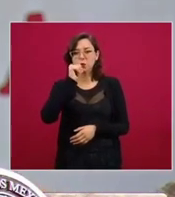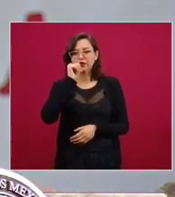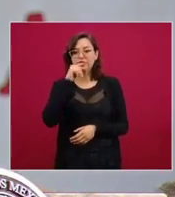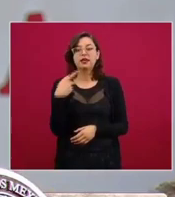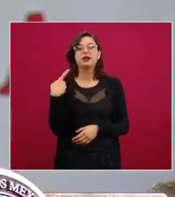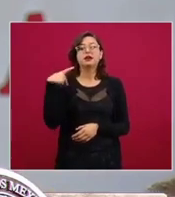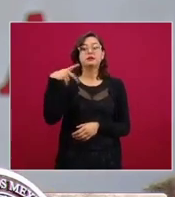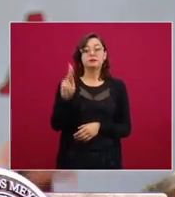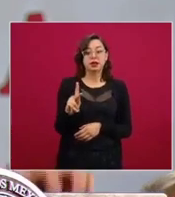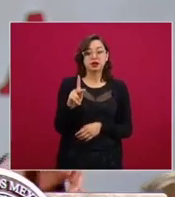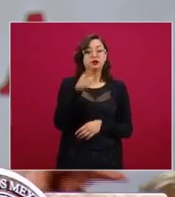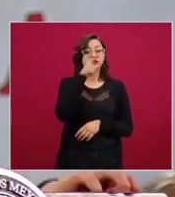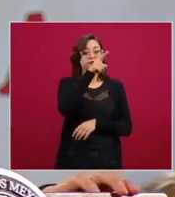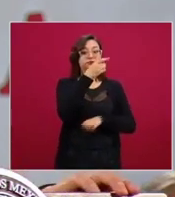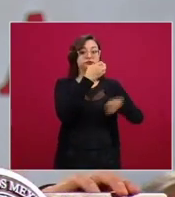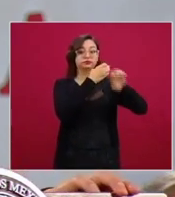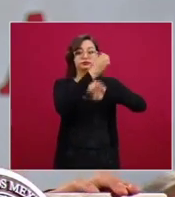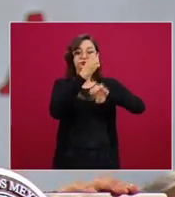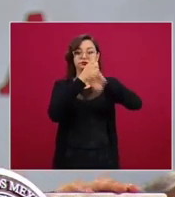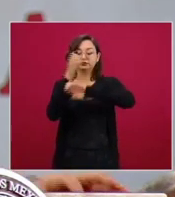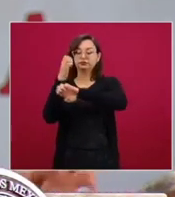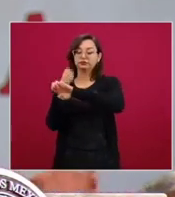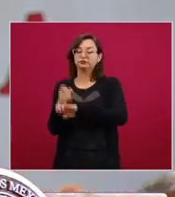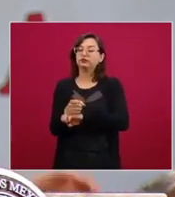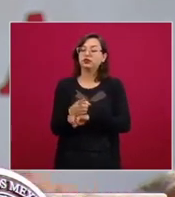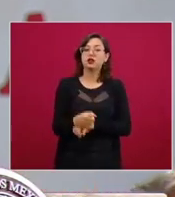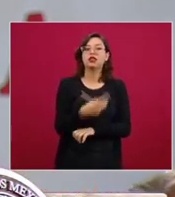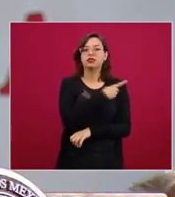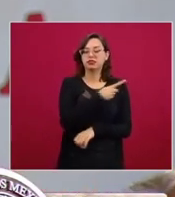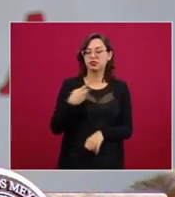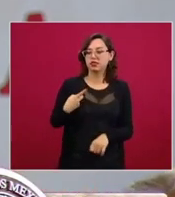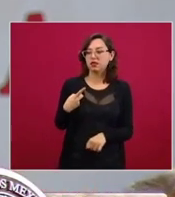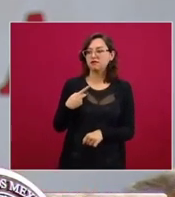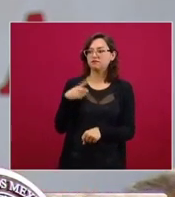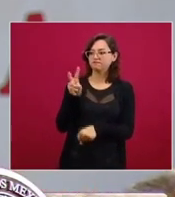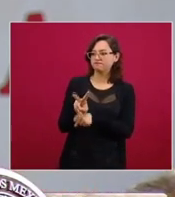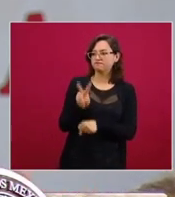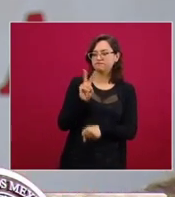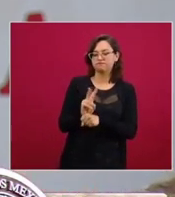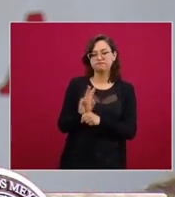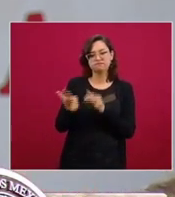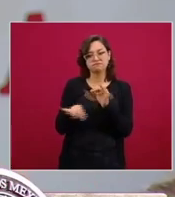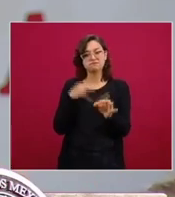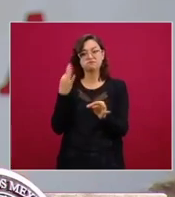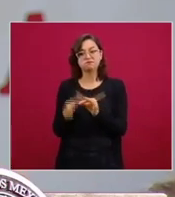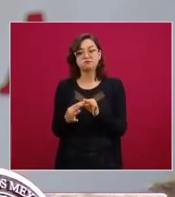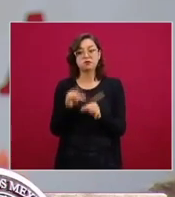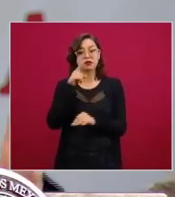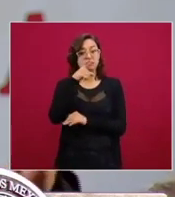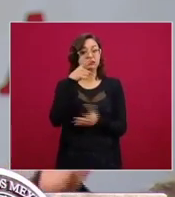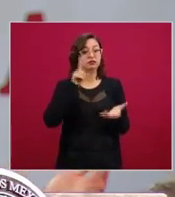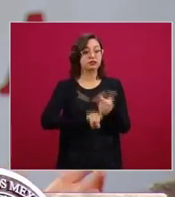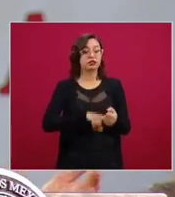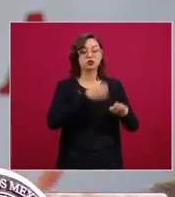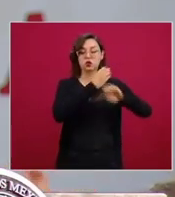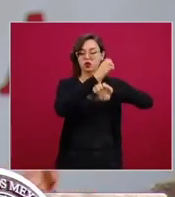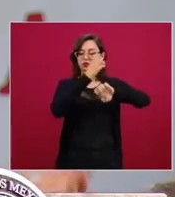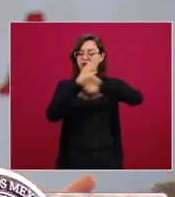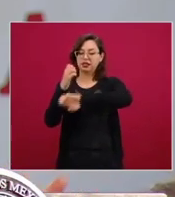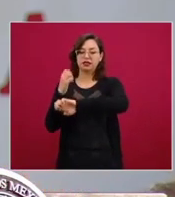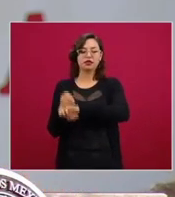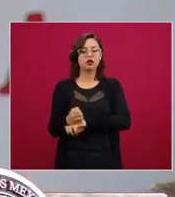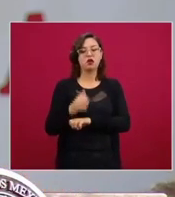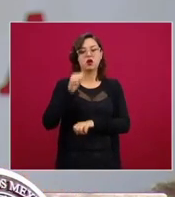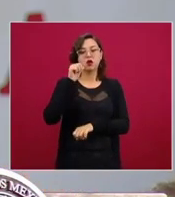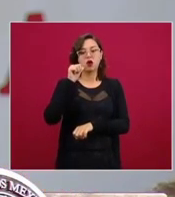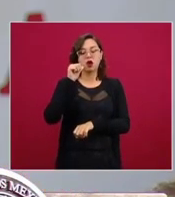más en esta conferencia, no de sé si ustedes cumplir, también. Y pero yo esperaba los más mecanismos datos, que les más corresponde detalles. En sus no demás sé.